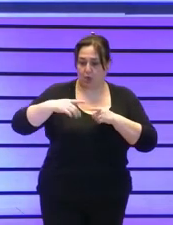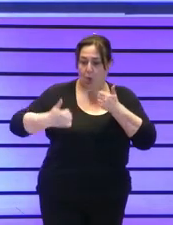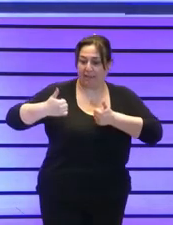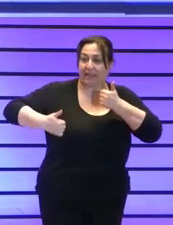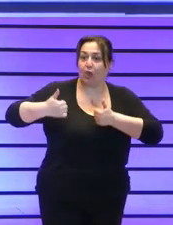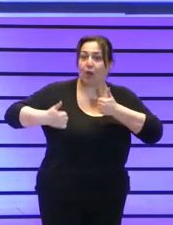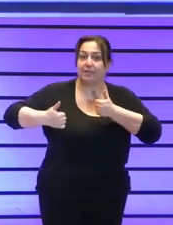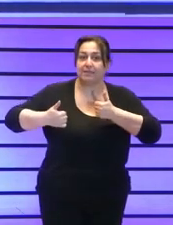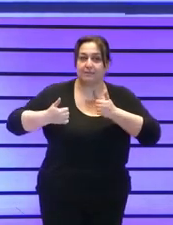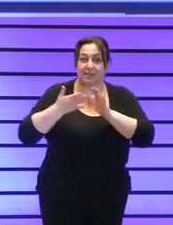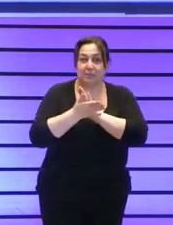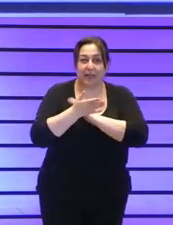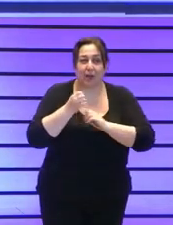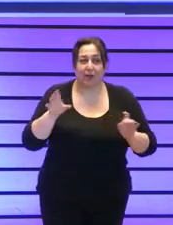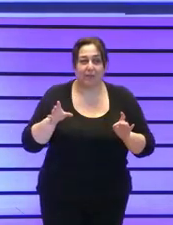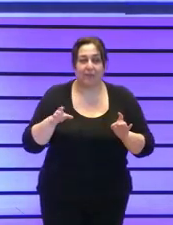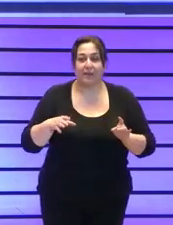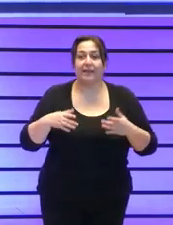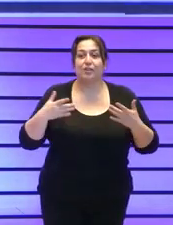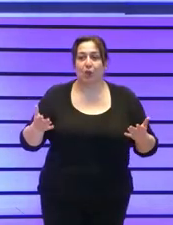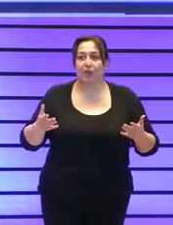explico? Y en cambio,